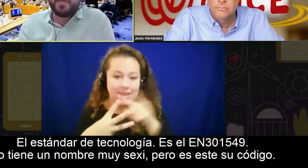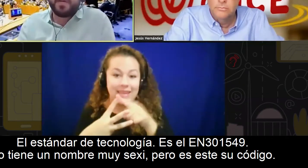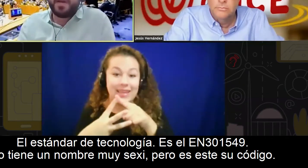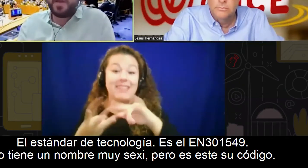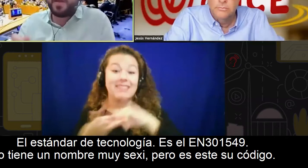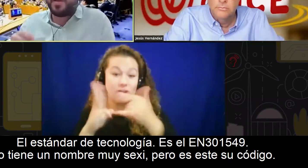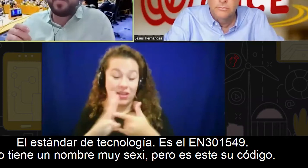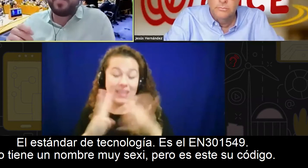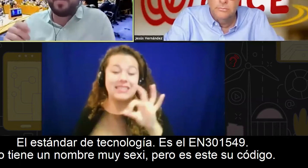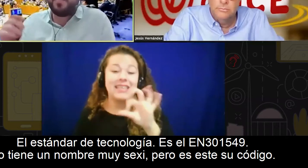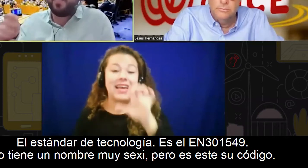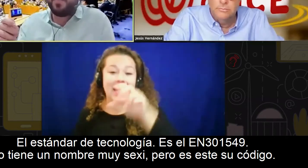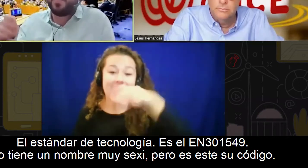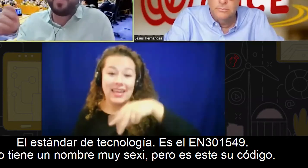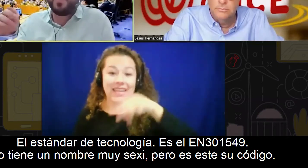que es el